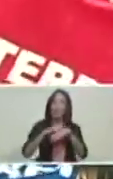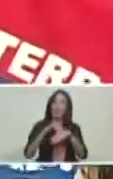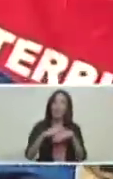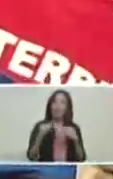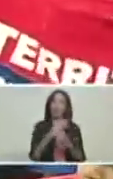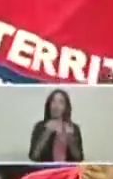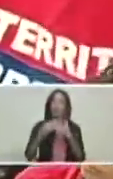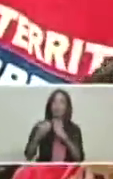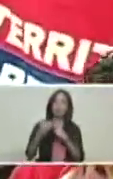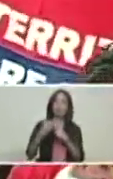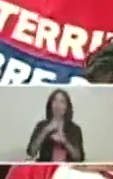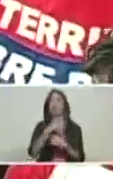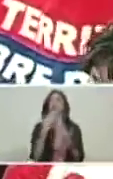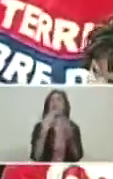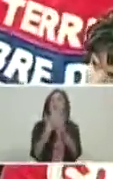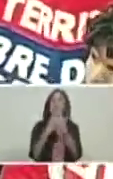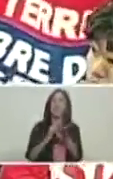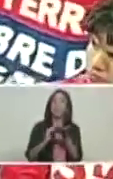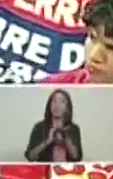de esta misión.